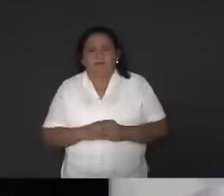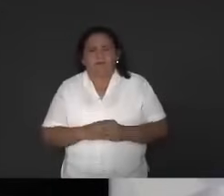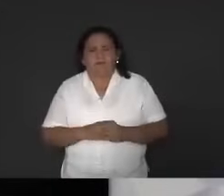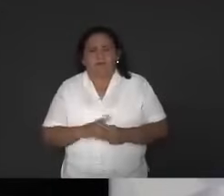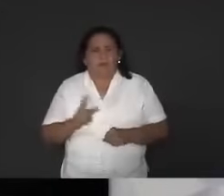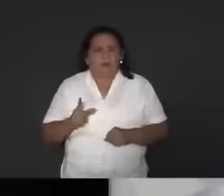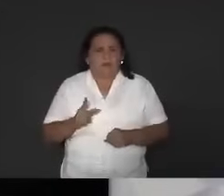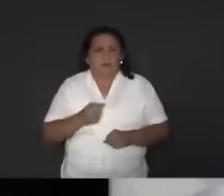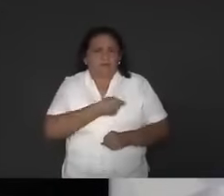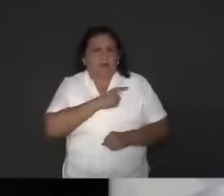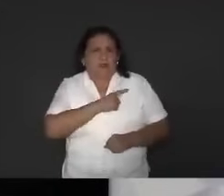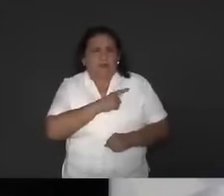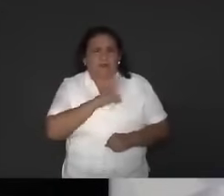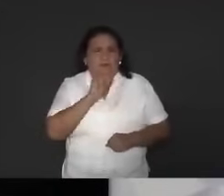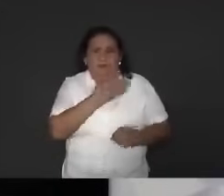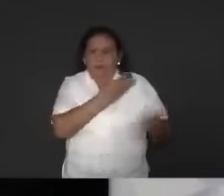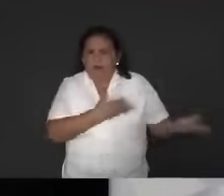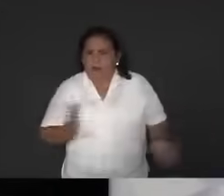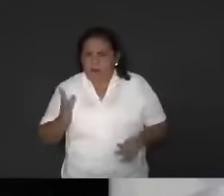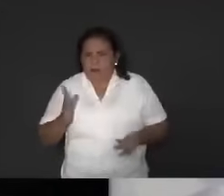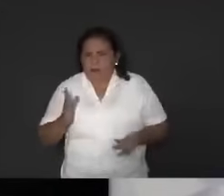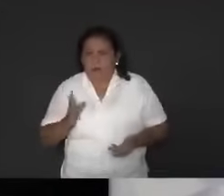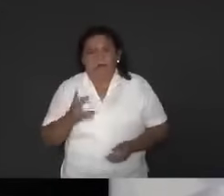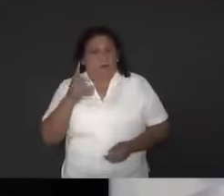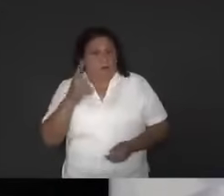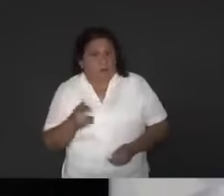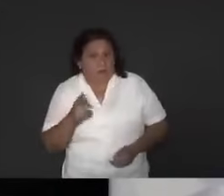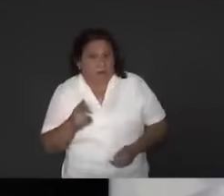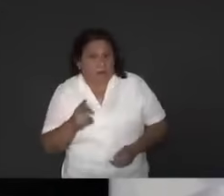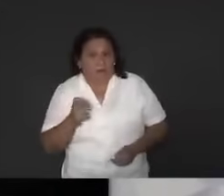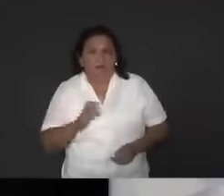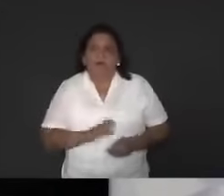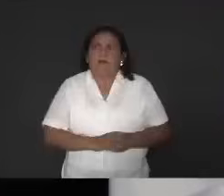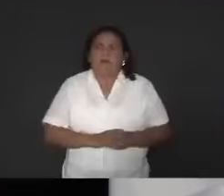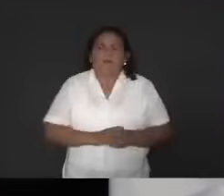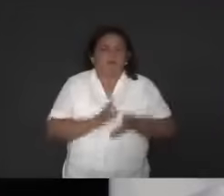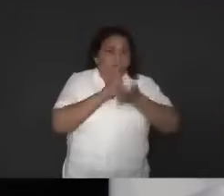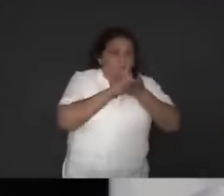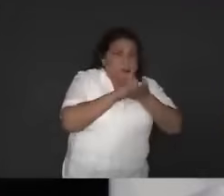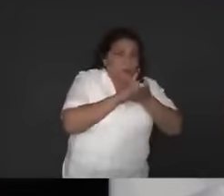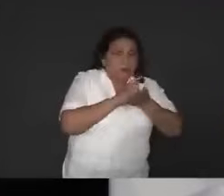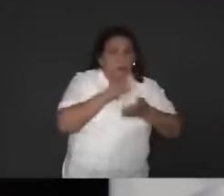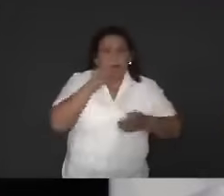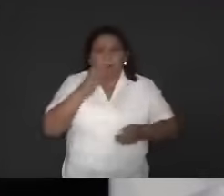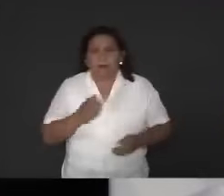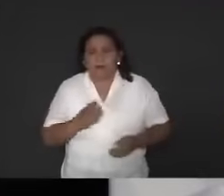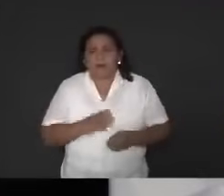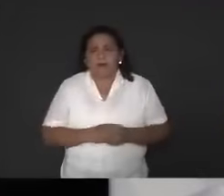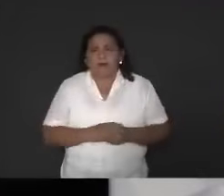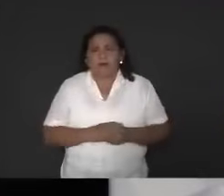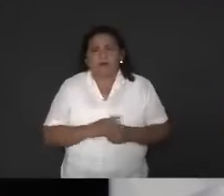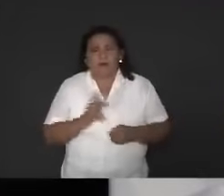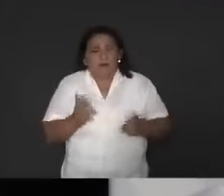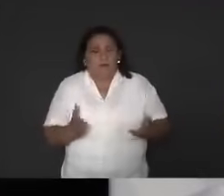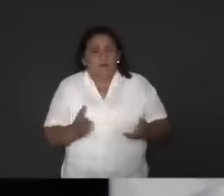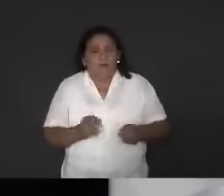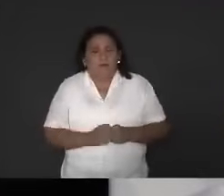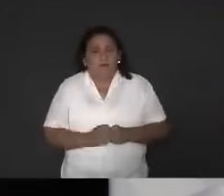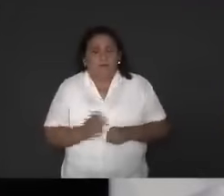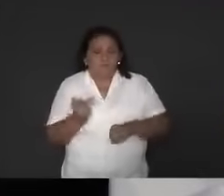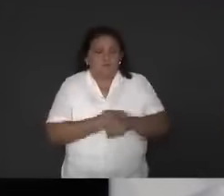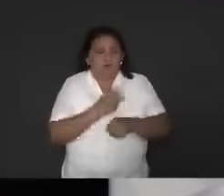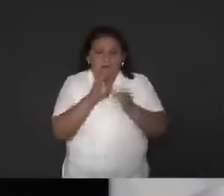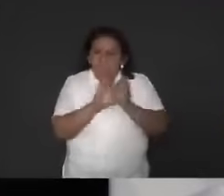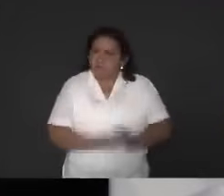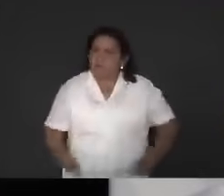su brazo a una clínica privada. Pero también la prevención de adicciones y la seguridad de nuestros jóvenes pasa por la seguridad pública y